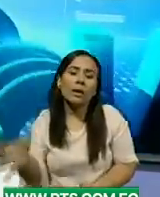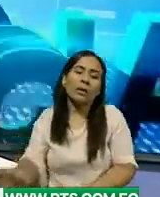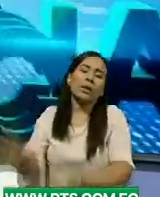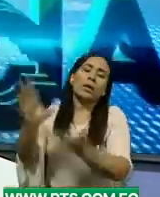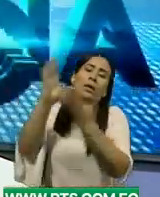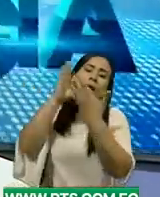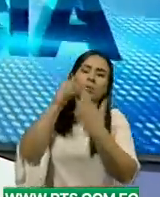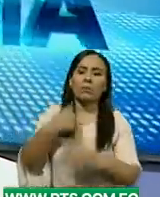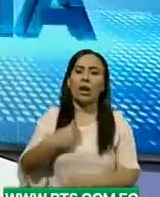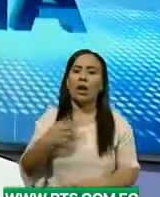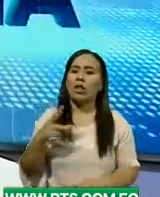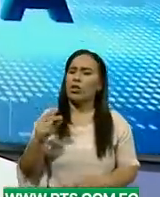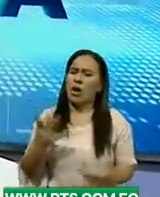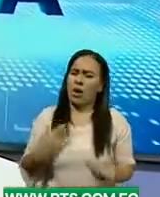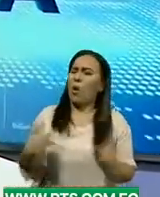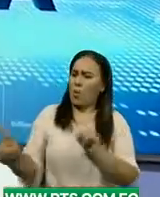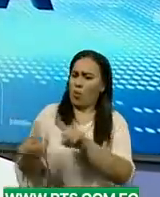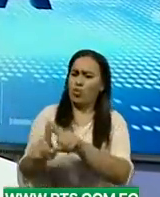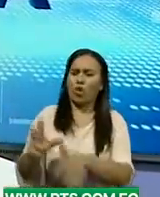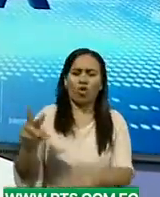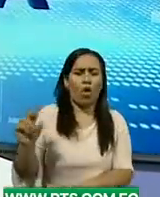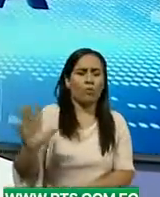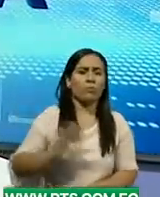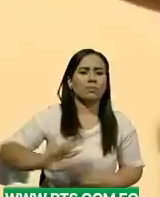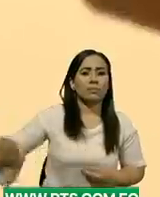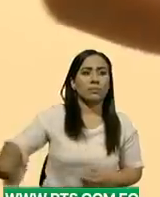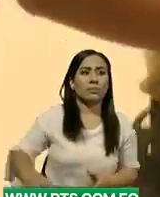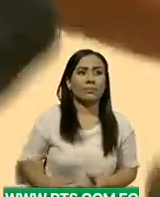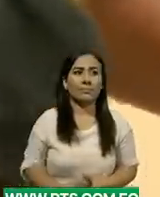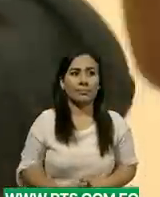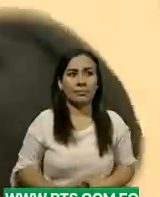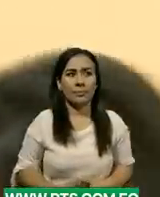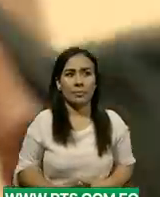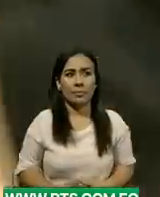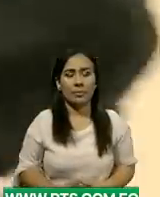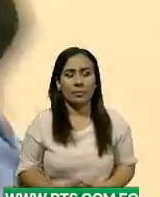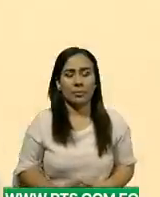él se negó a salir con ella.